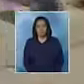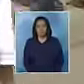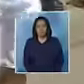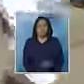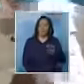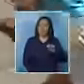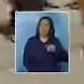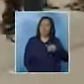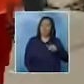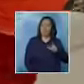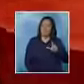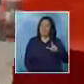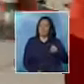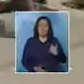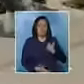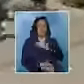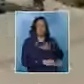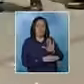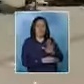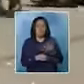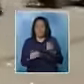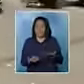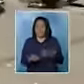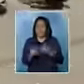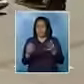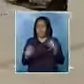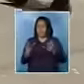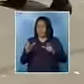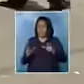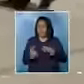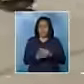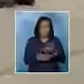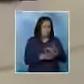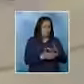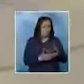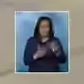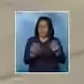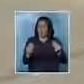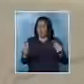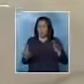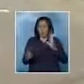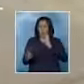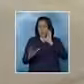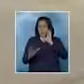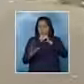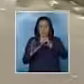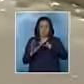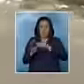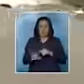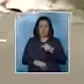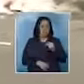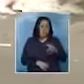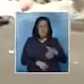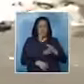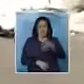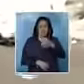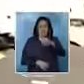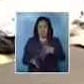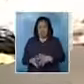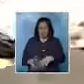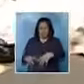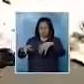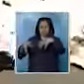Mel Cómo estás Muy buenas tardes Bueno aquí aparte de haber mucha gente que hace sus compras también hay gran cantidad de basura y una de esas cuadras en las que encontramos